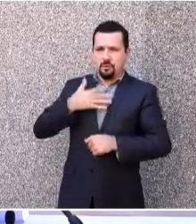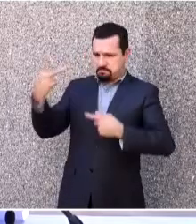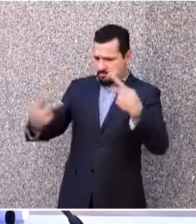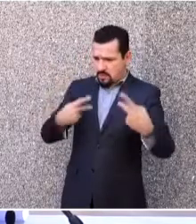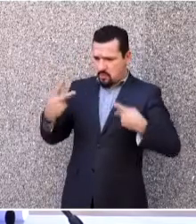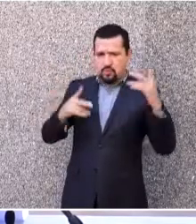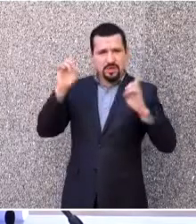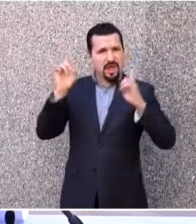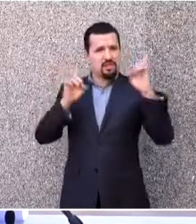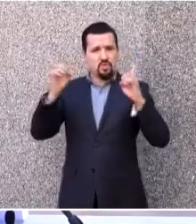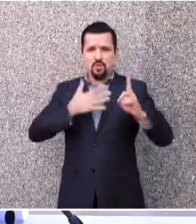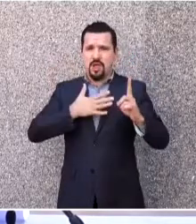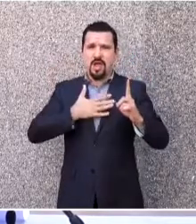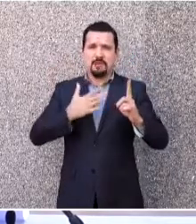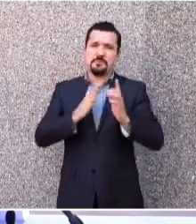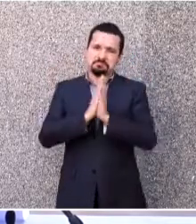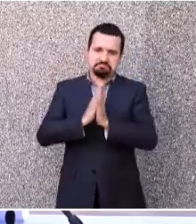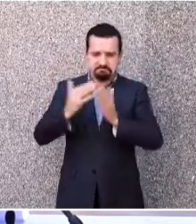preguntas y respuestas.